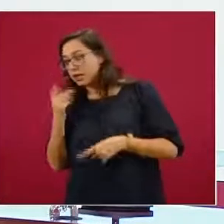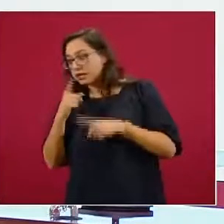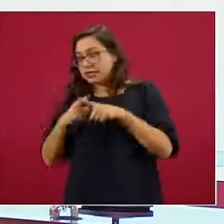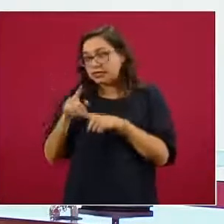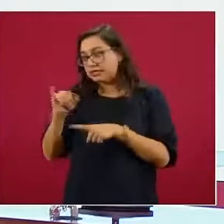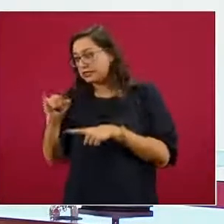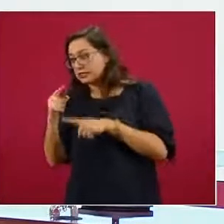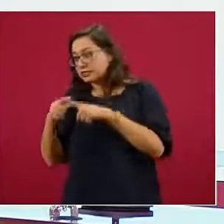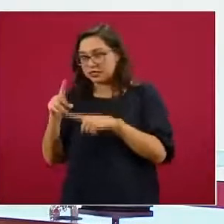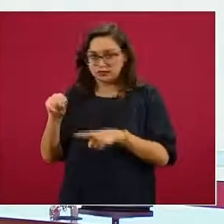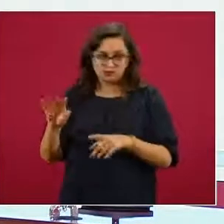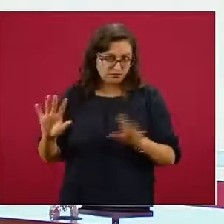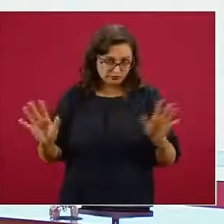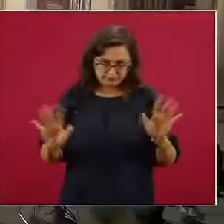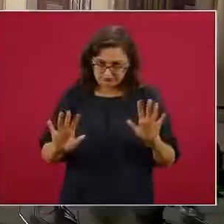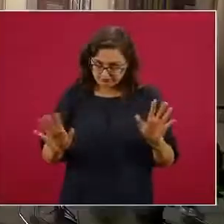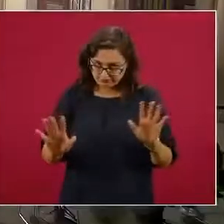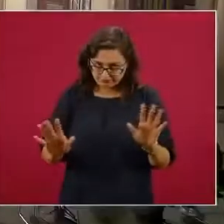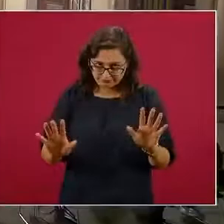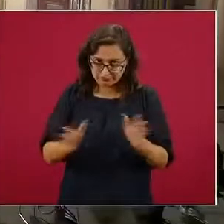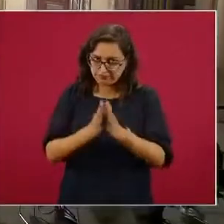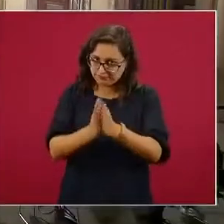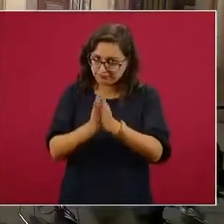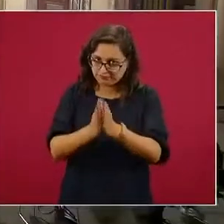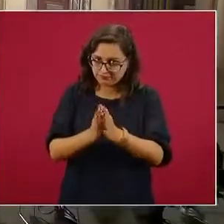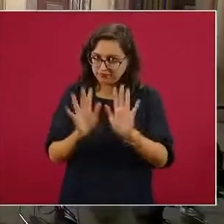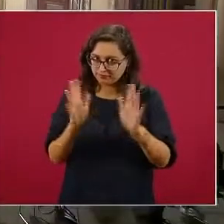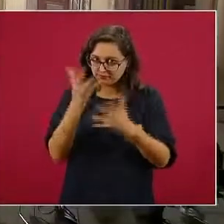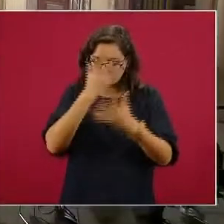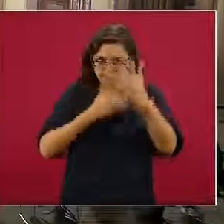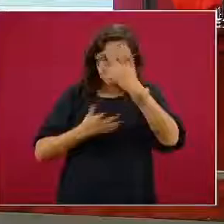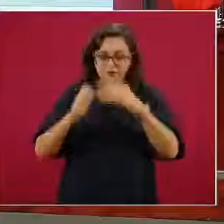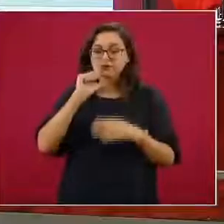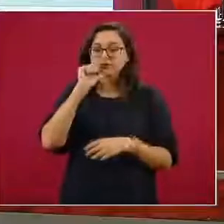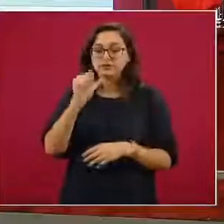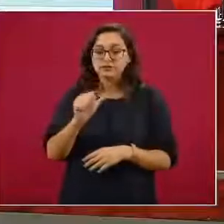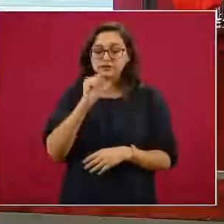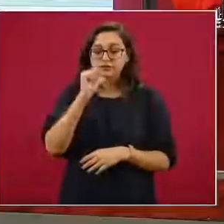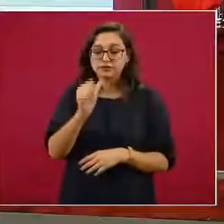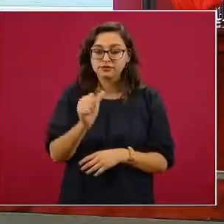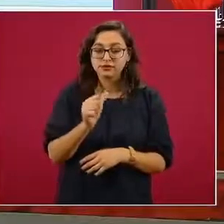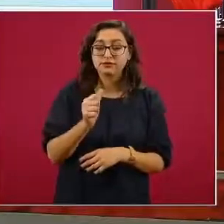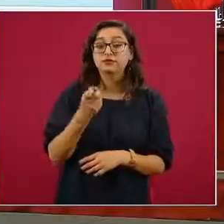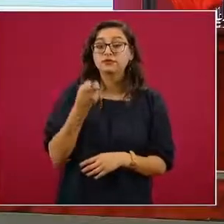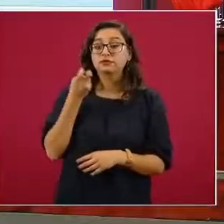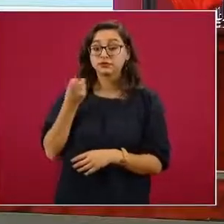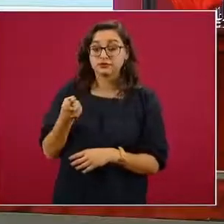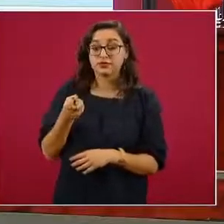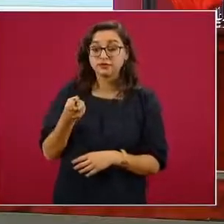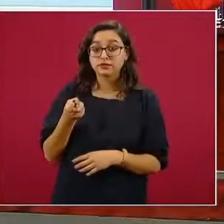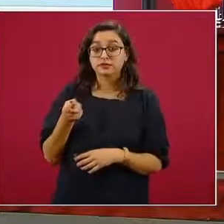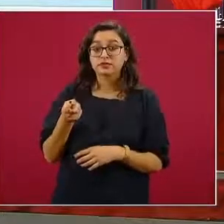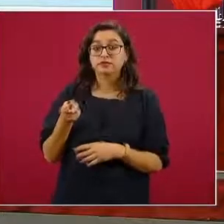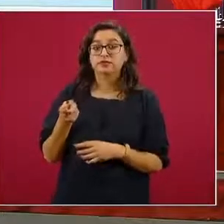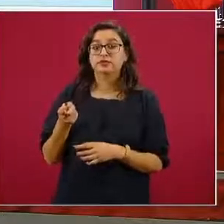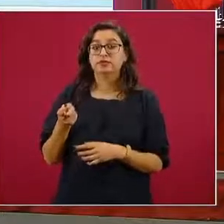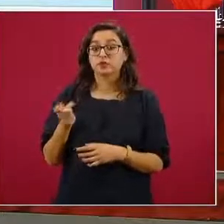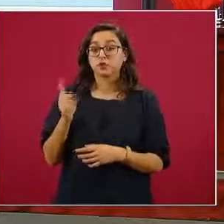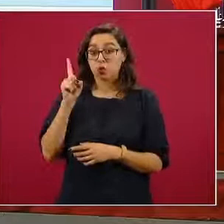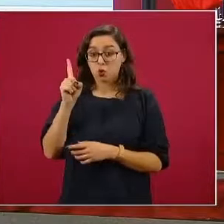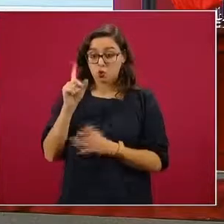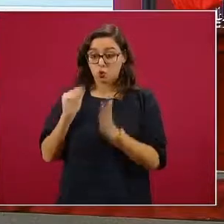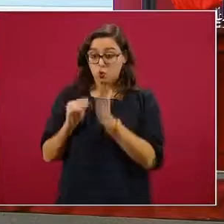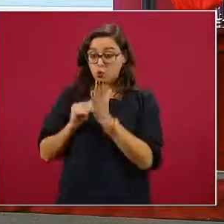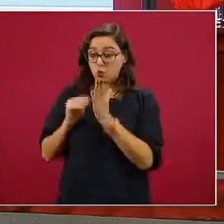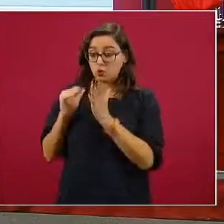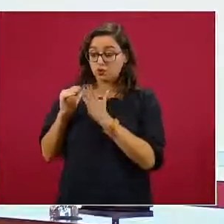persona. Espero que no haya confusión al respecto. Y finalmente tenemos estos casos estimados, nótese que son casi 1 millón